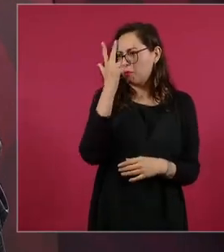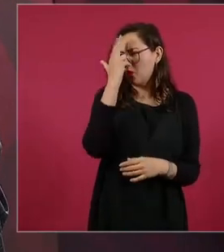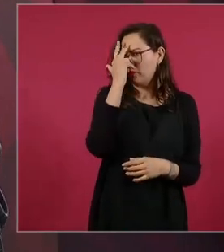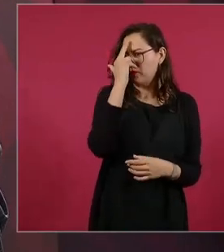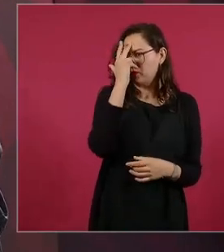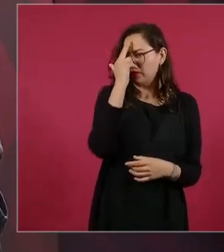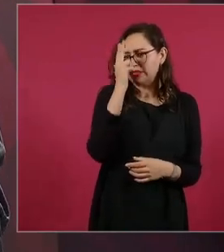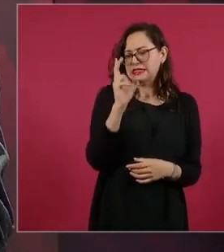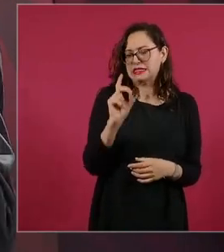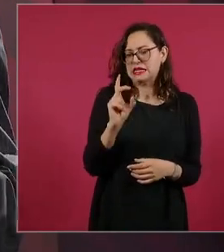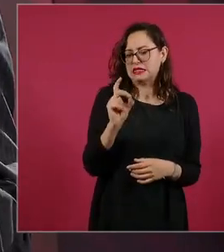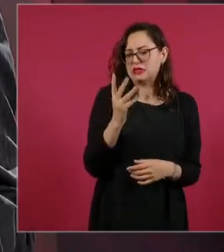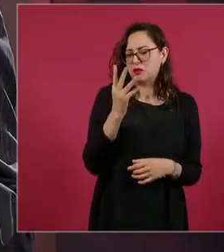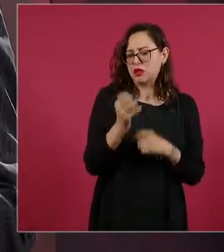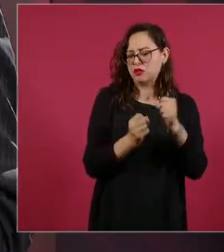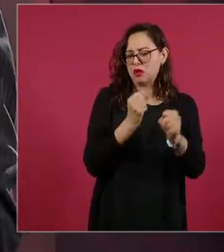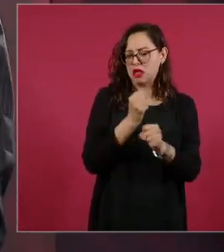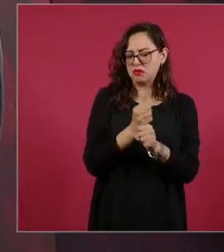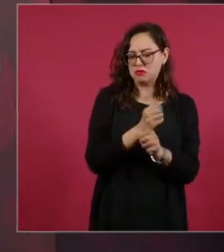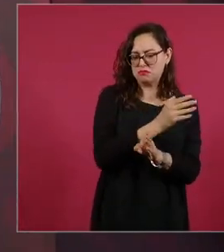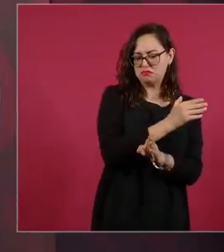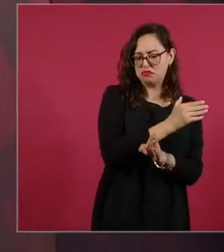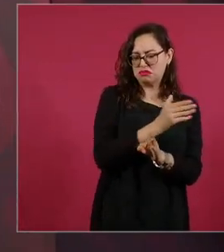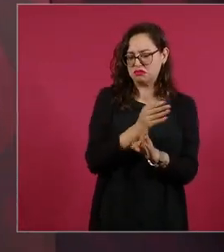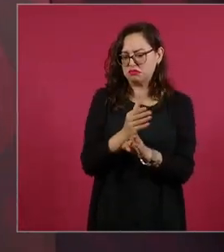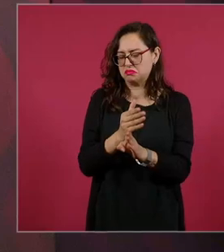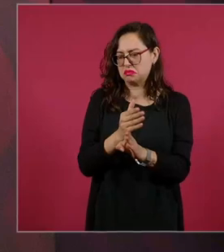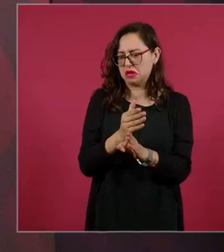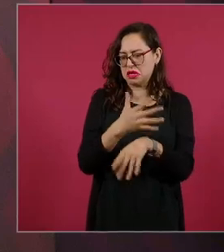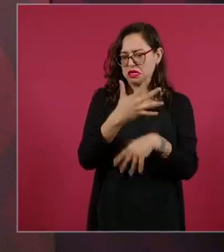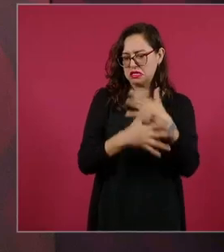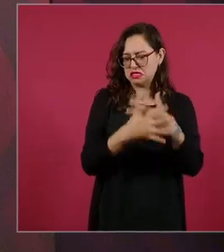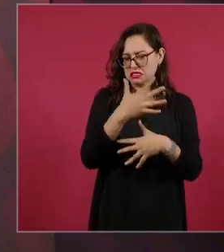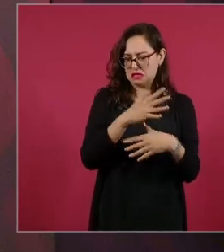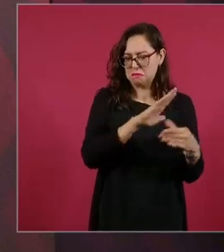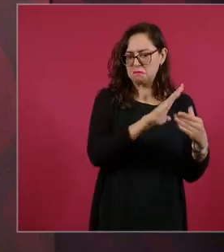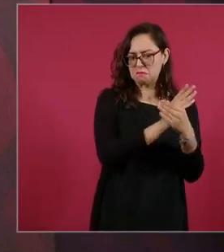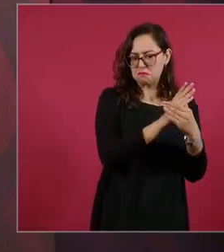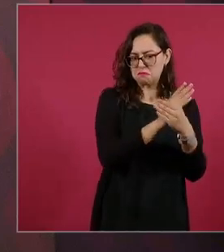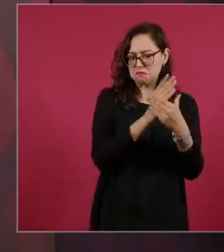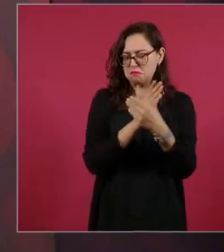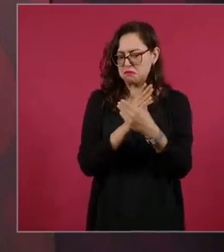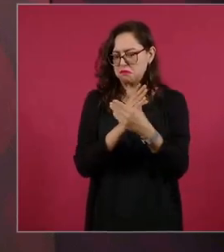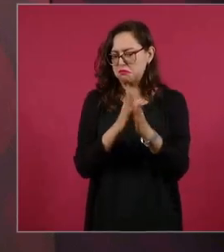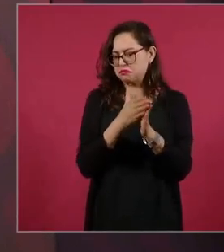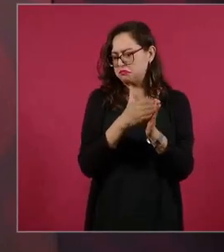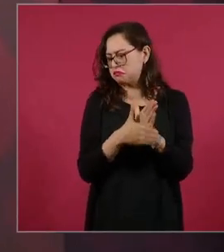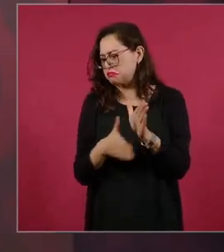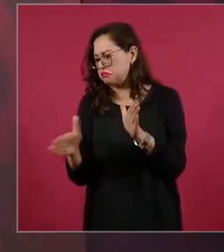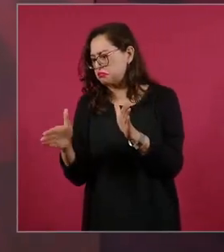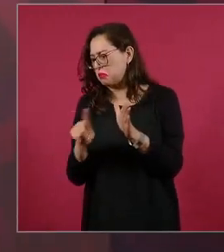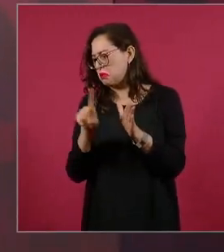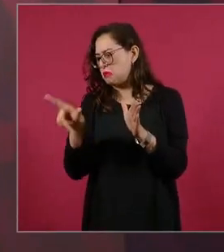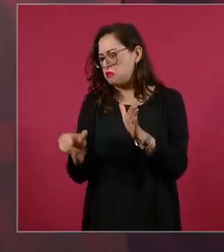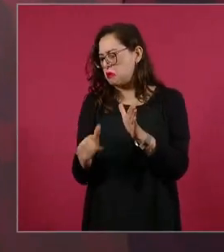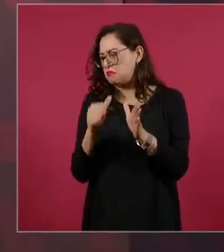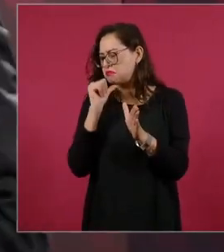se quedaron como a la mitad y un archivo si no está ordenado